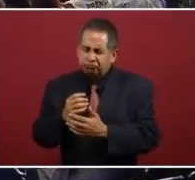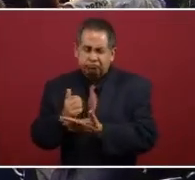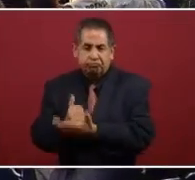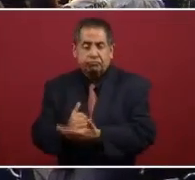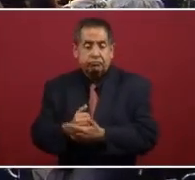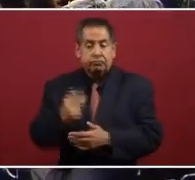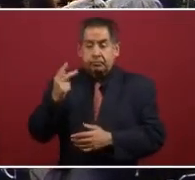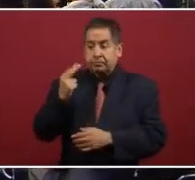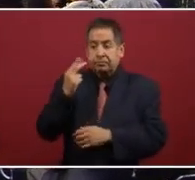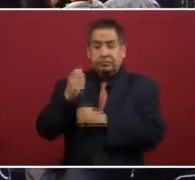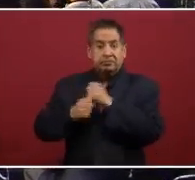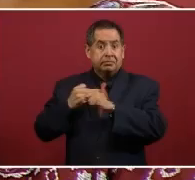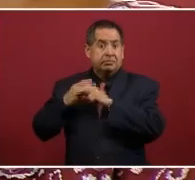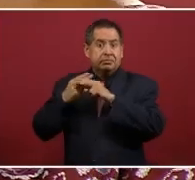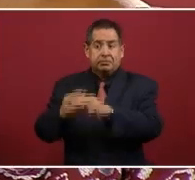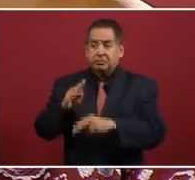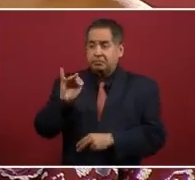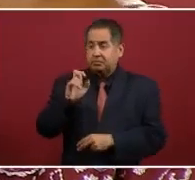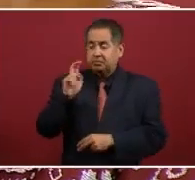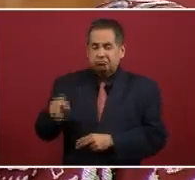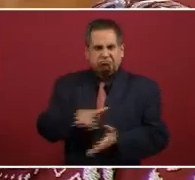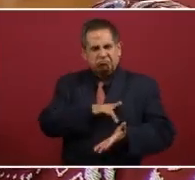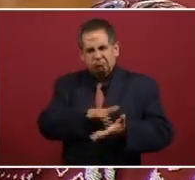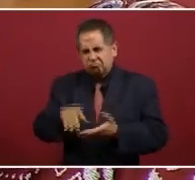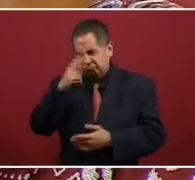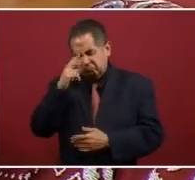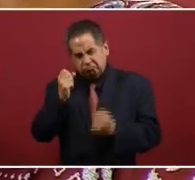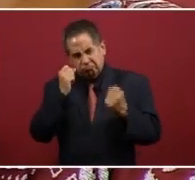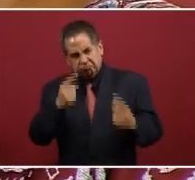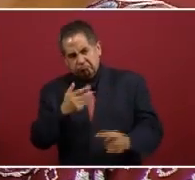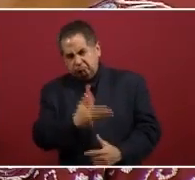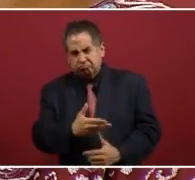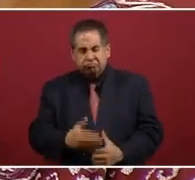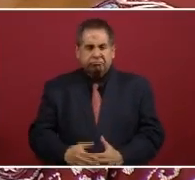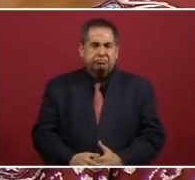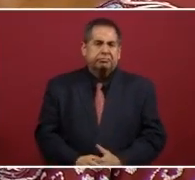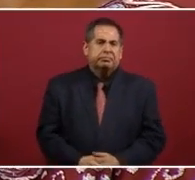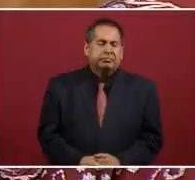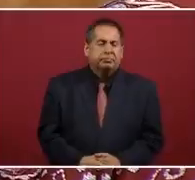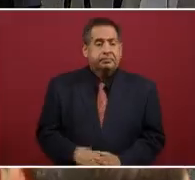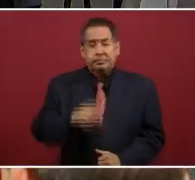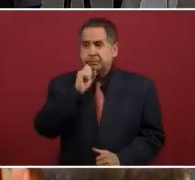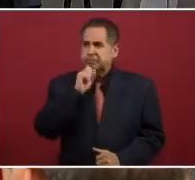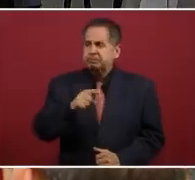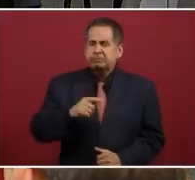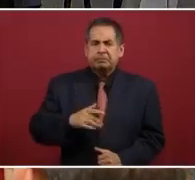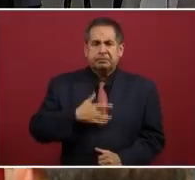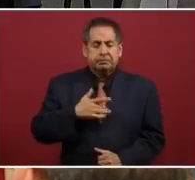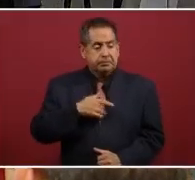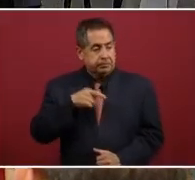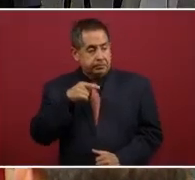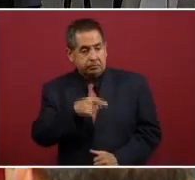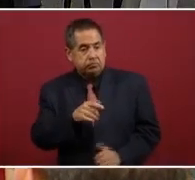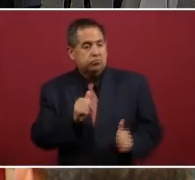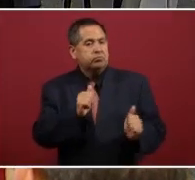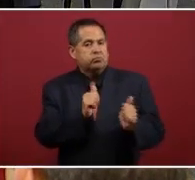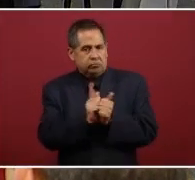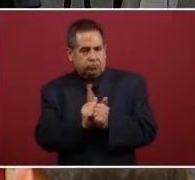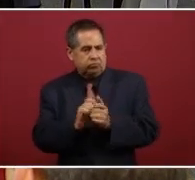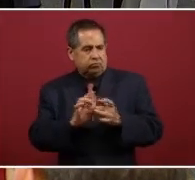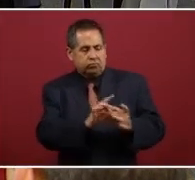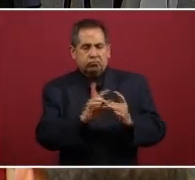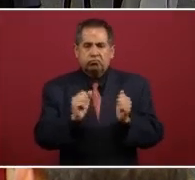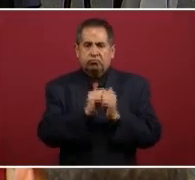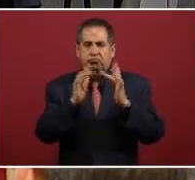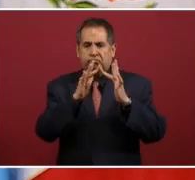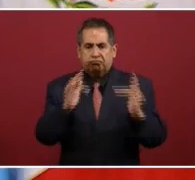de la primera conferencia de Beijing. And this will be in partnership with France. y esto se hace en colaboración con